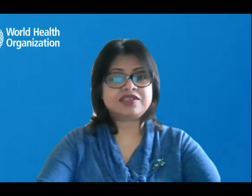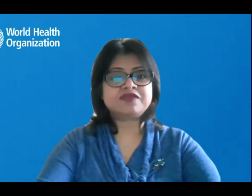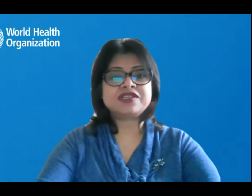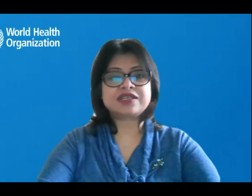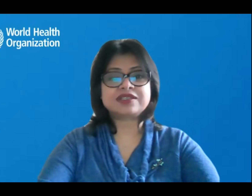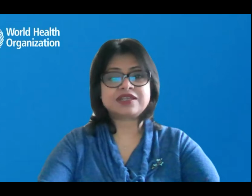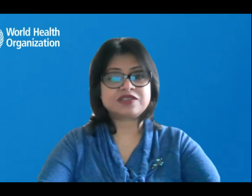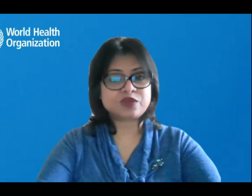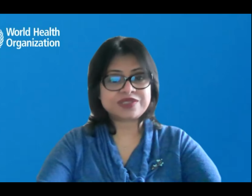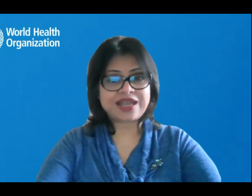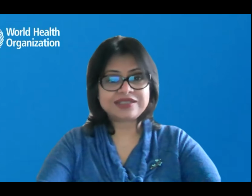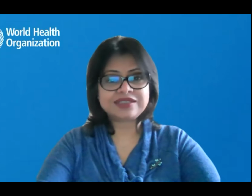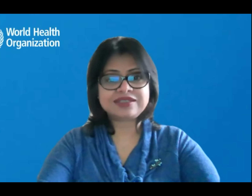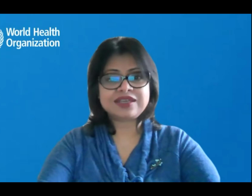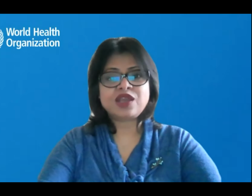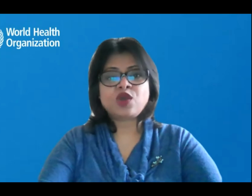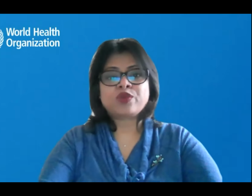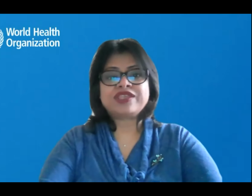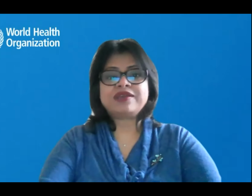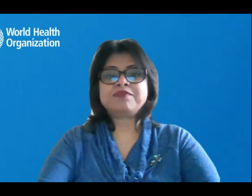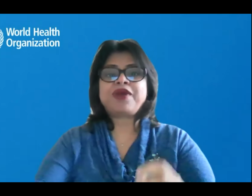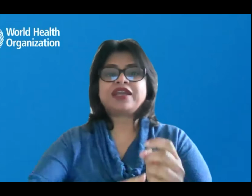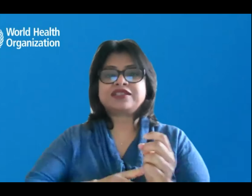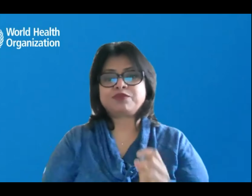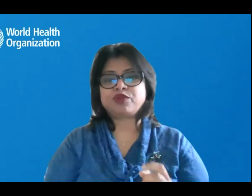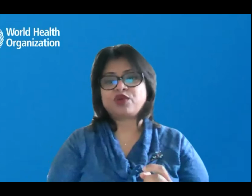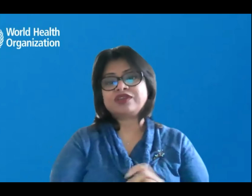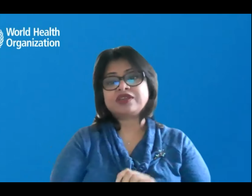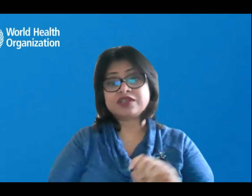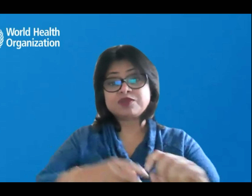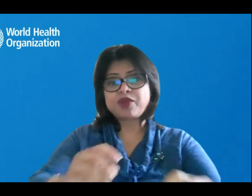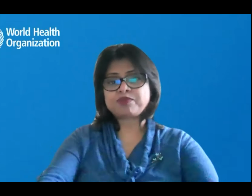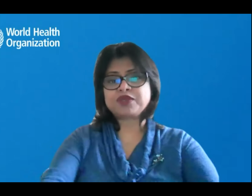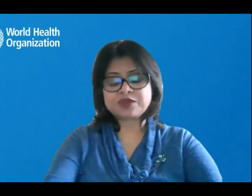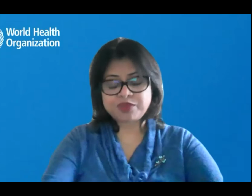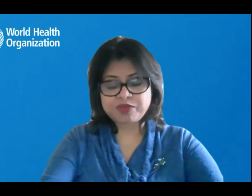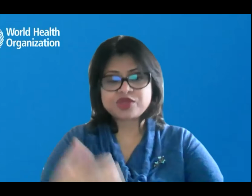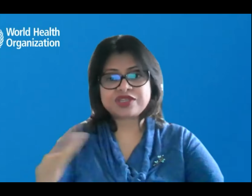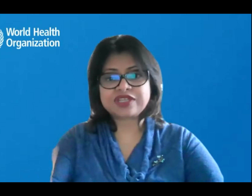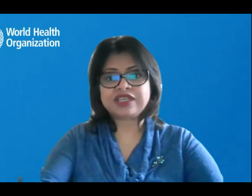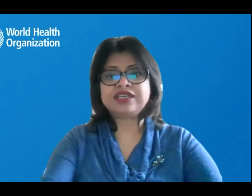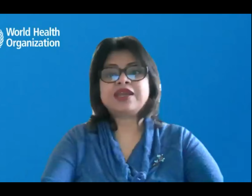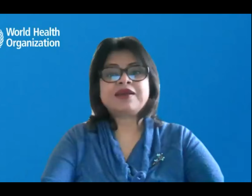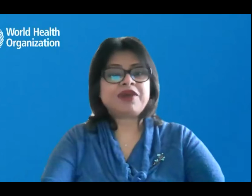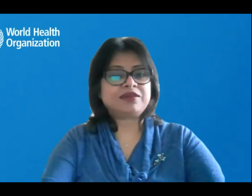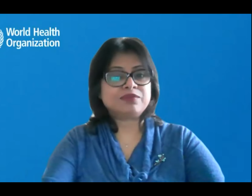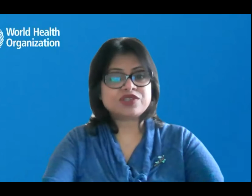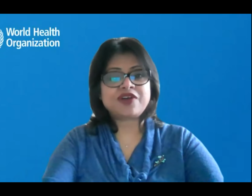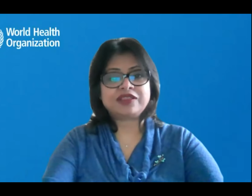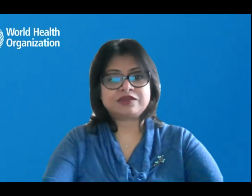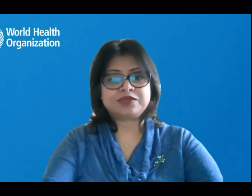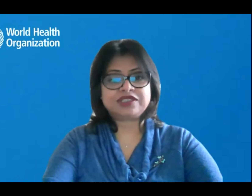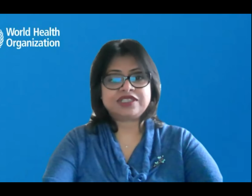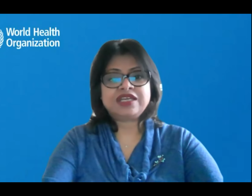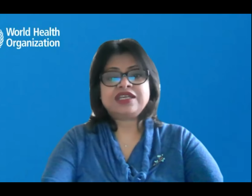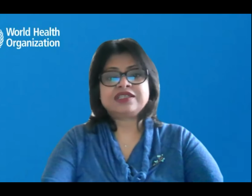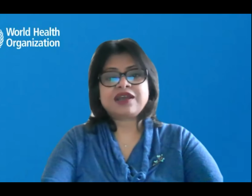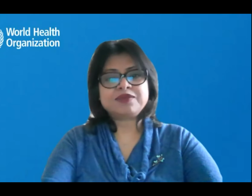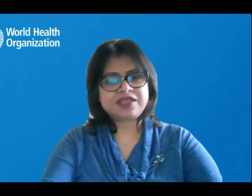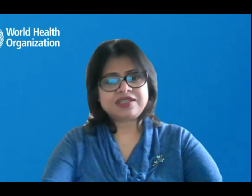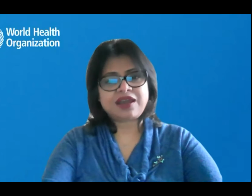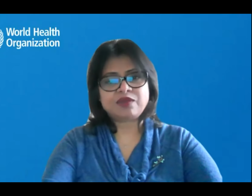que la pandemia ha magnificado las divisiones en las sociedades, con los impactos siendo sentidos